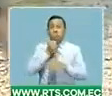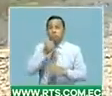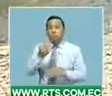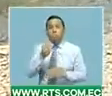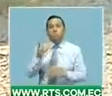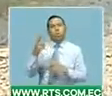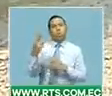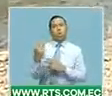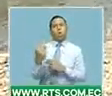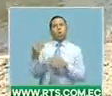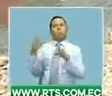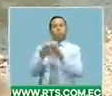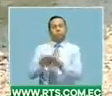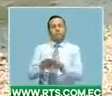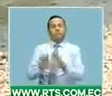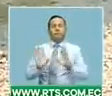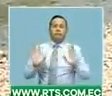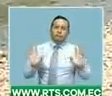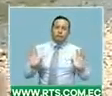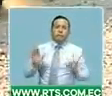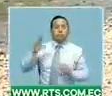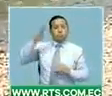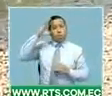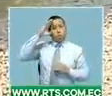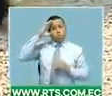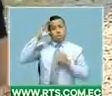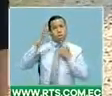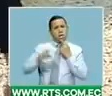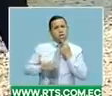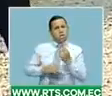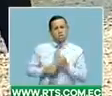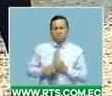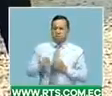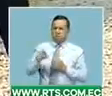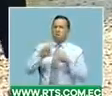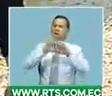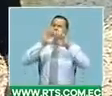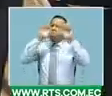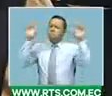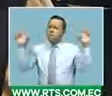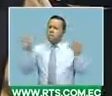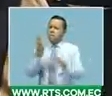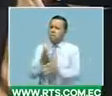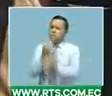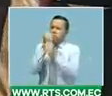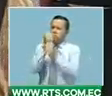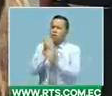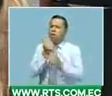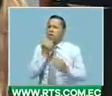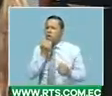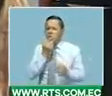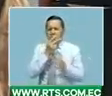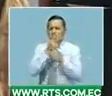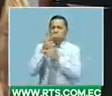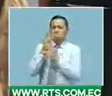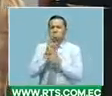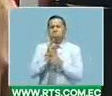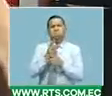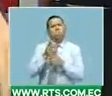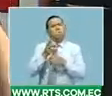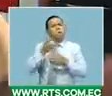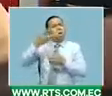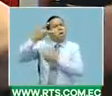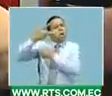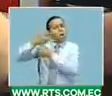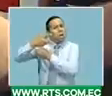que más cuestiona Calle es que siendo una empresa de seguridad, su protección era nula. La empresa de seguridad no tiene cámaras en el exterior, vemos de